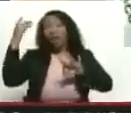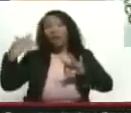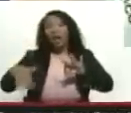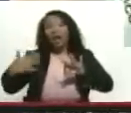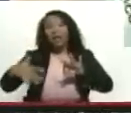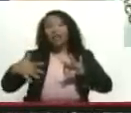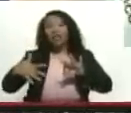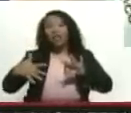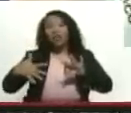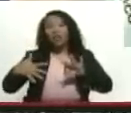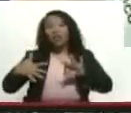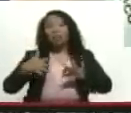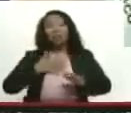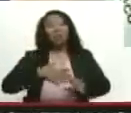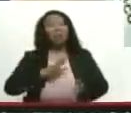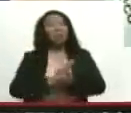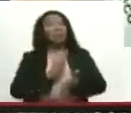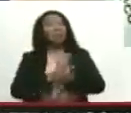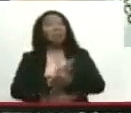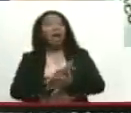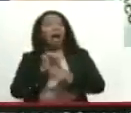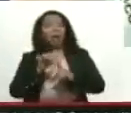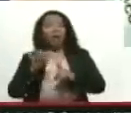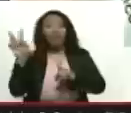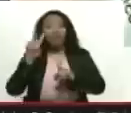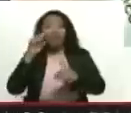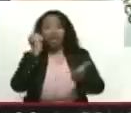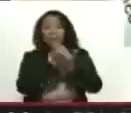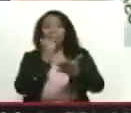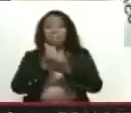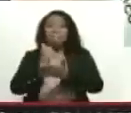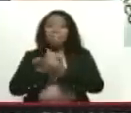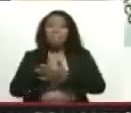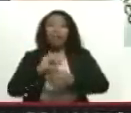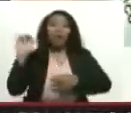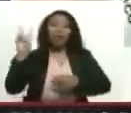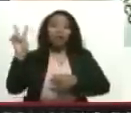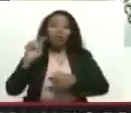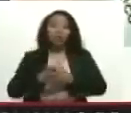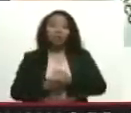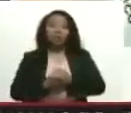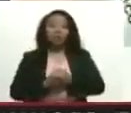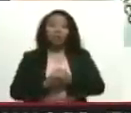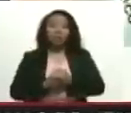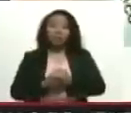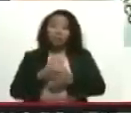con impunidad para llamar que en Venezuela se maten los venezolanos y esto